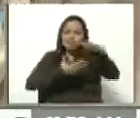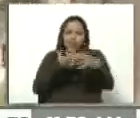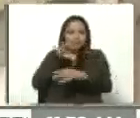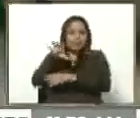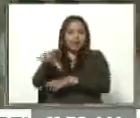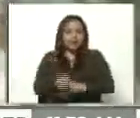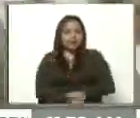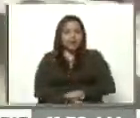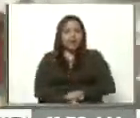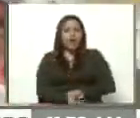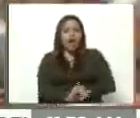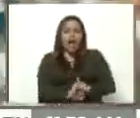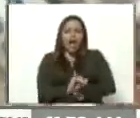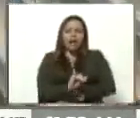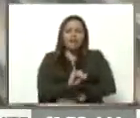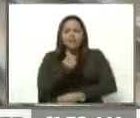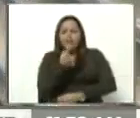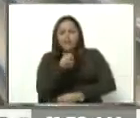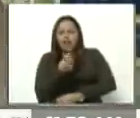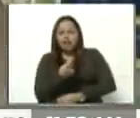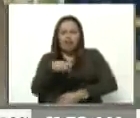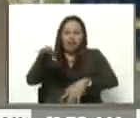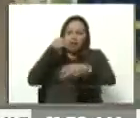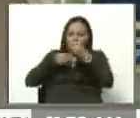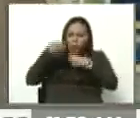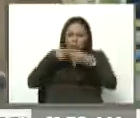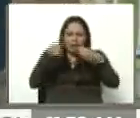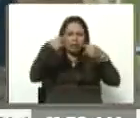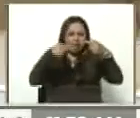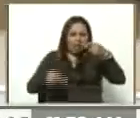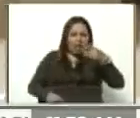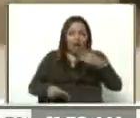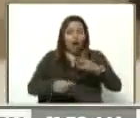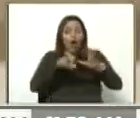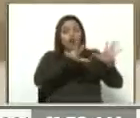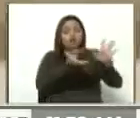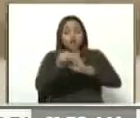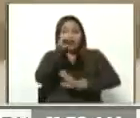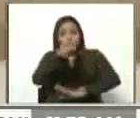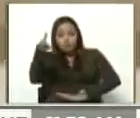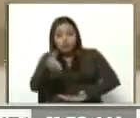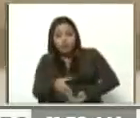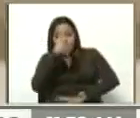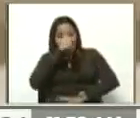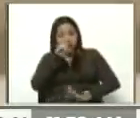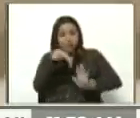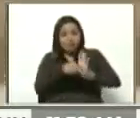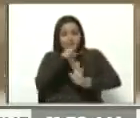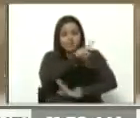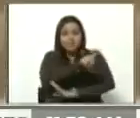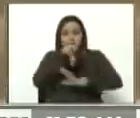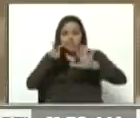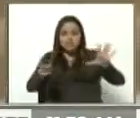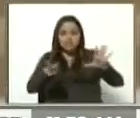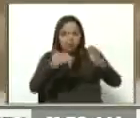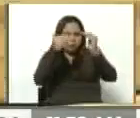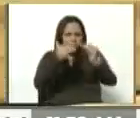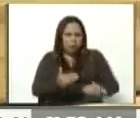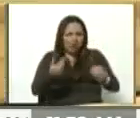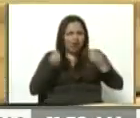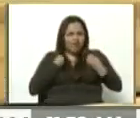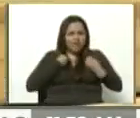produjo un desabastecimiento del 80% en 2017 y un deterioro del nivel de vida de la